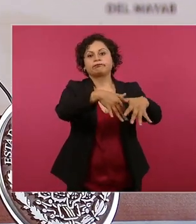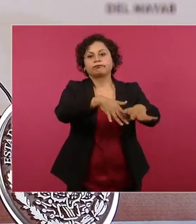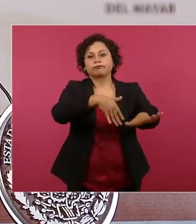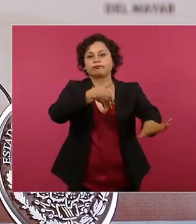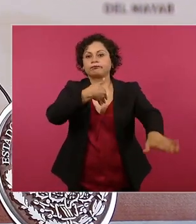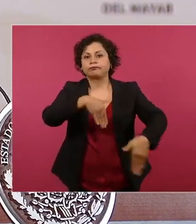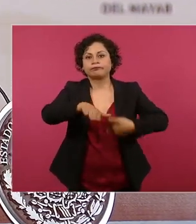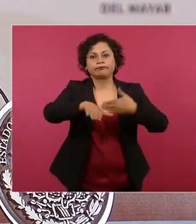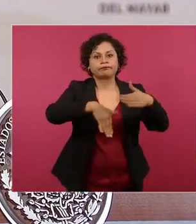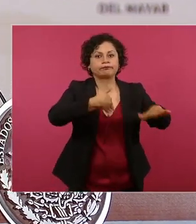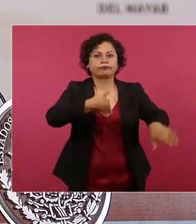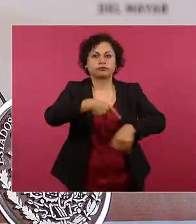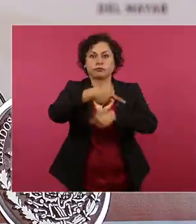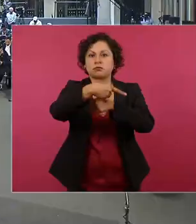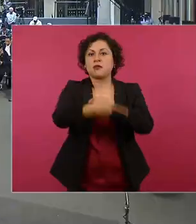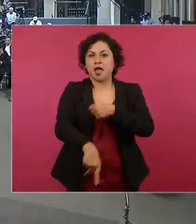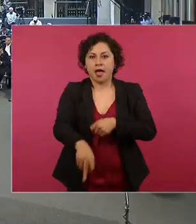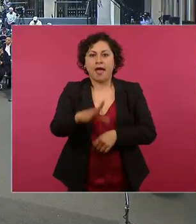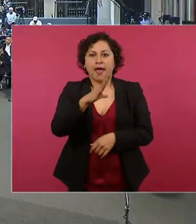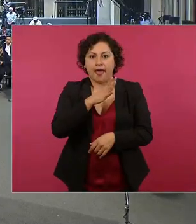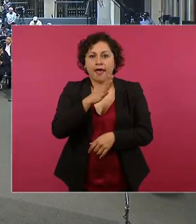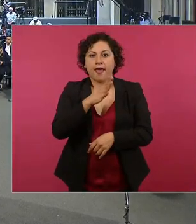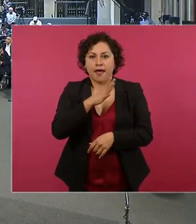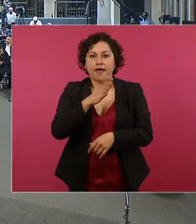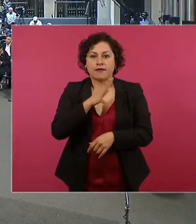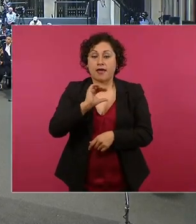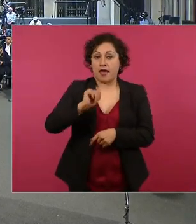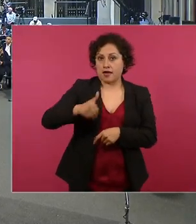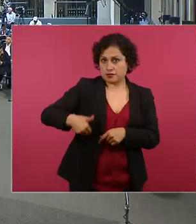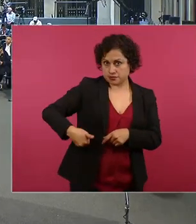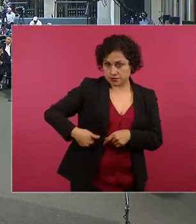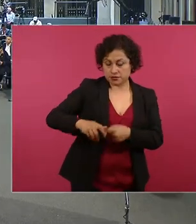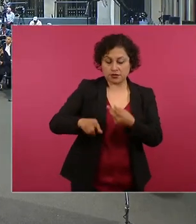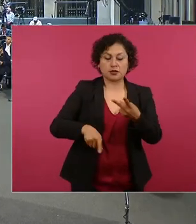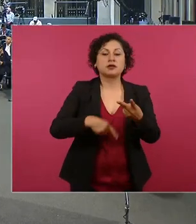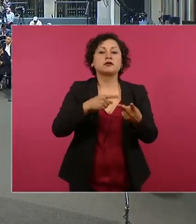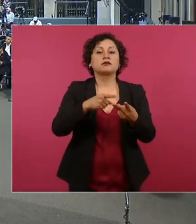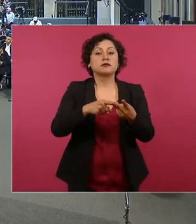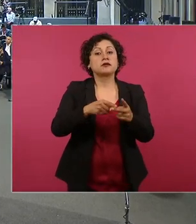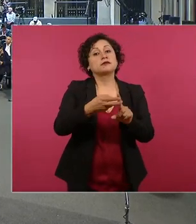Son los accidentes, pero también secuestros